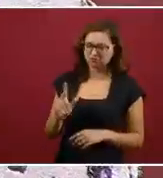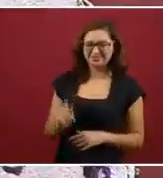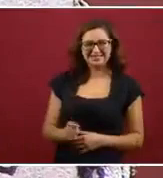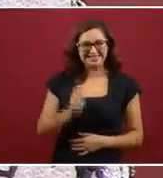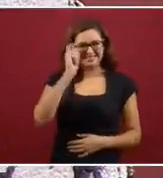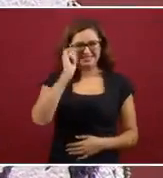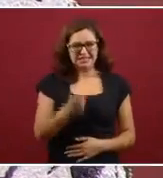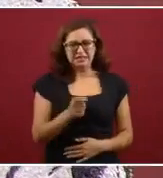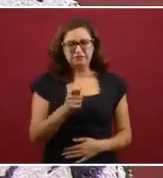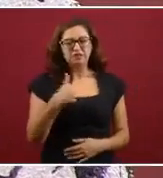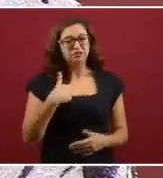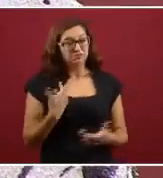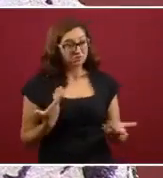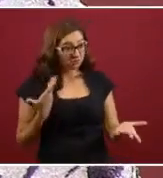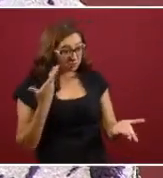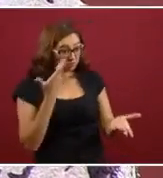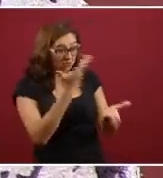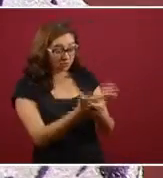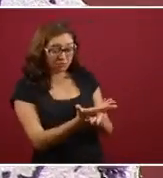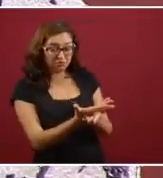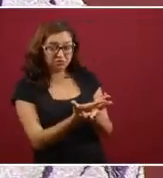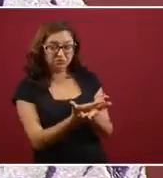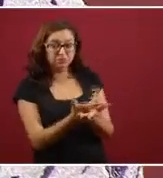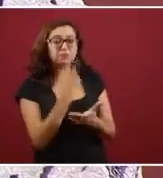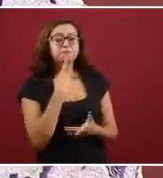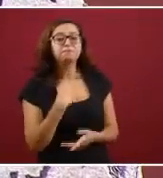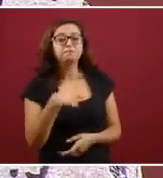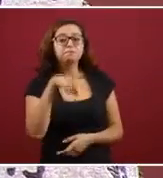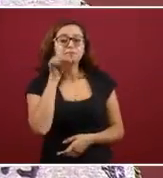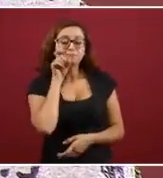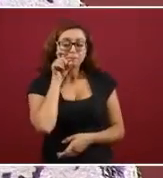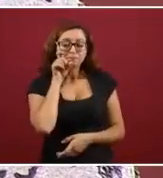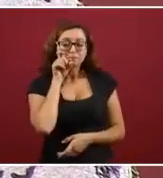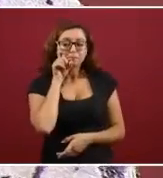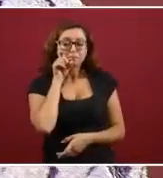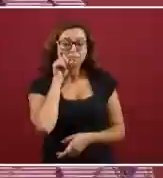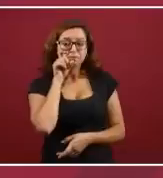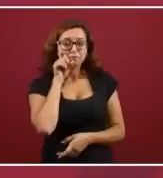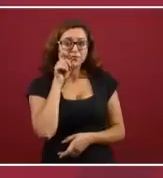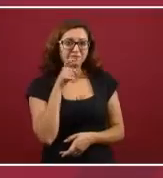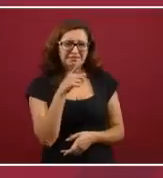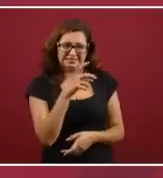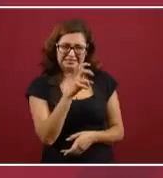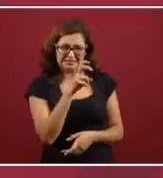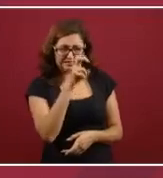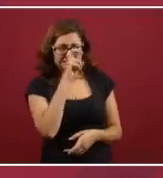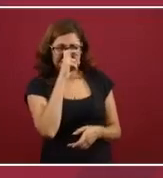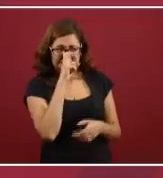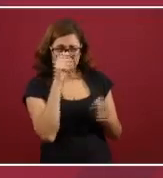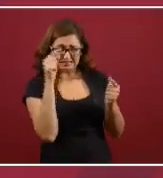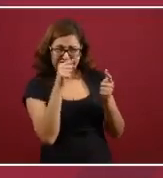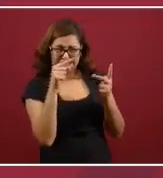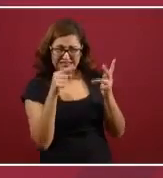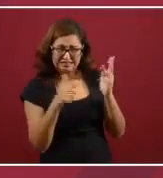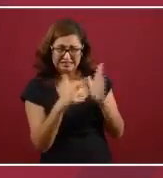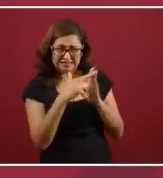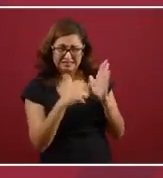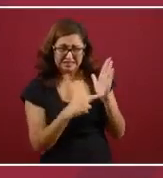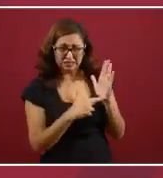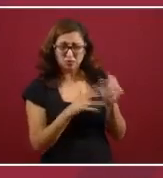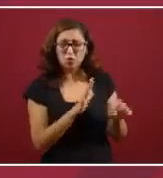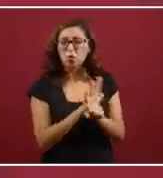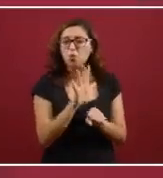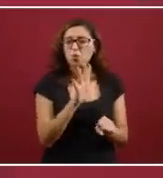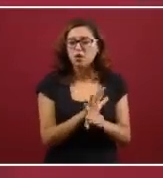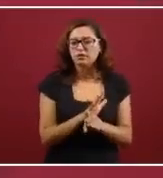lo que se les está pidiendo a los tomateros es muy rígido. Entre otras cosas, está una revisión